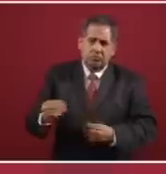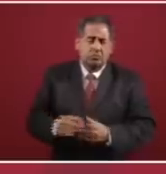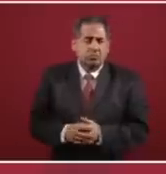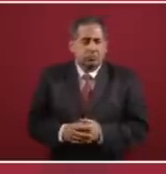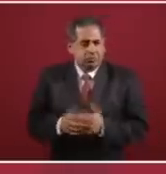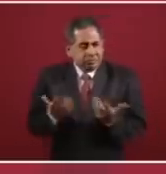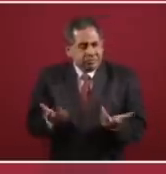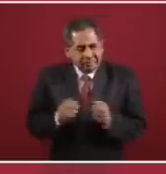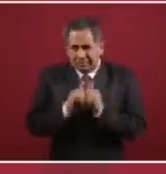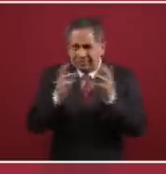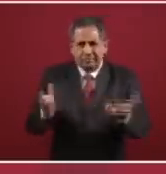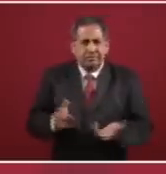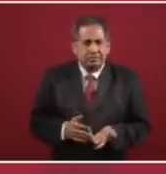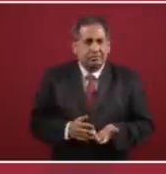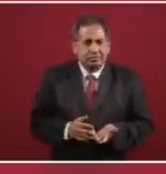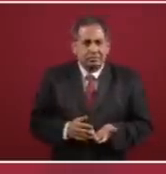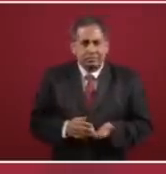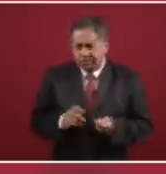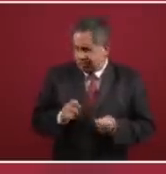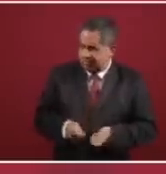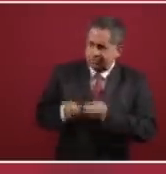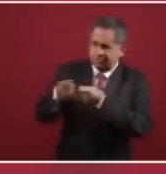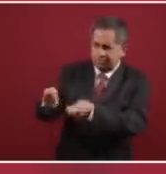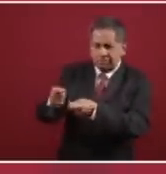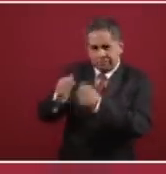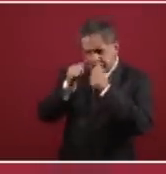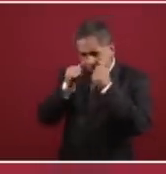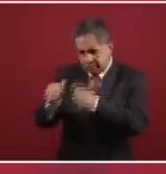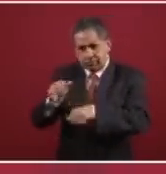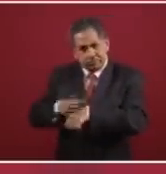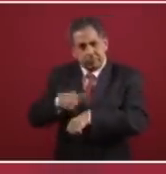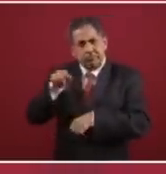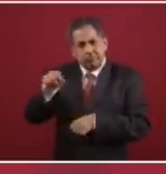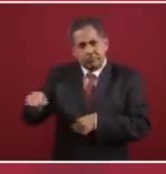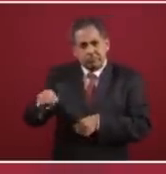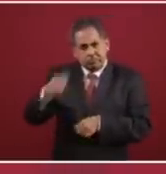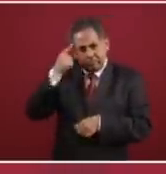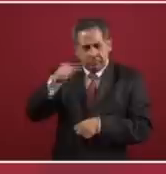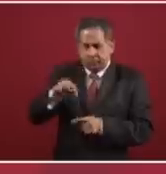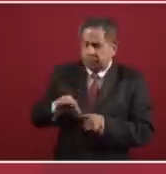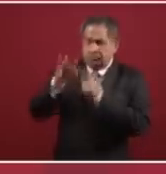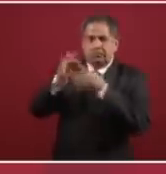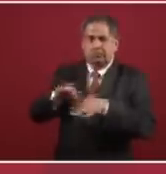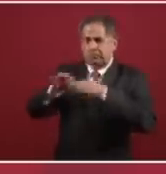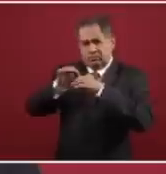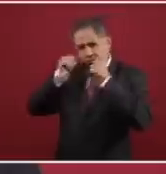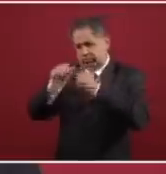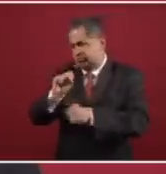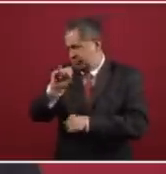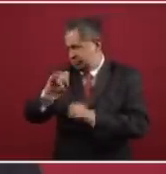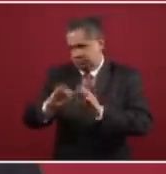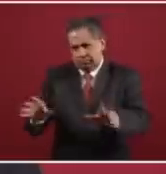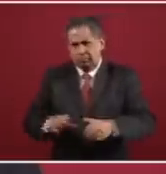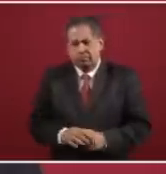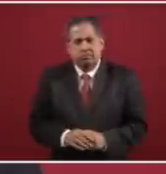¿Cómo no se les va a dar atención especial?